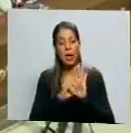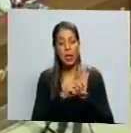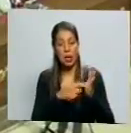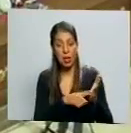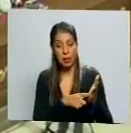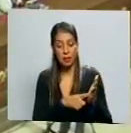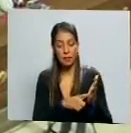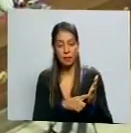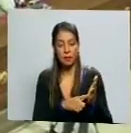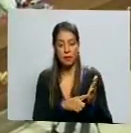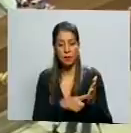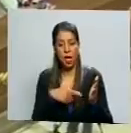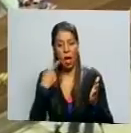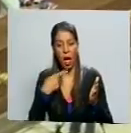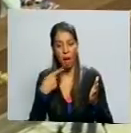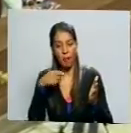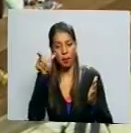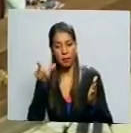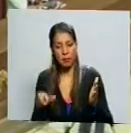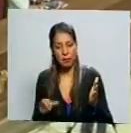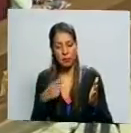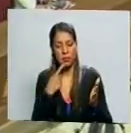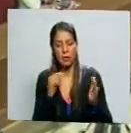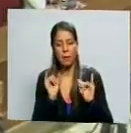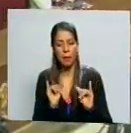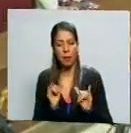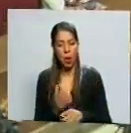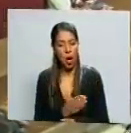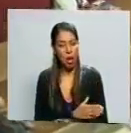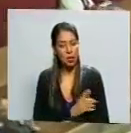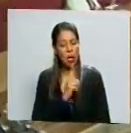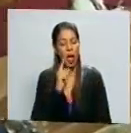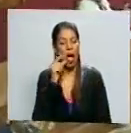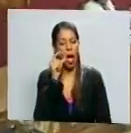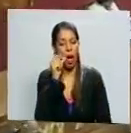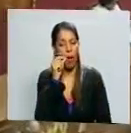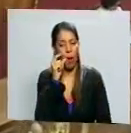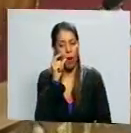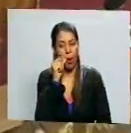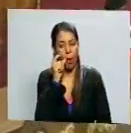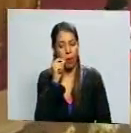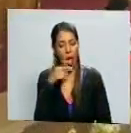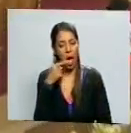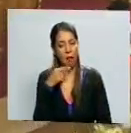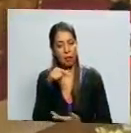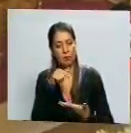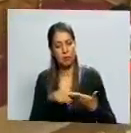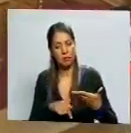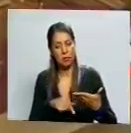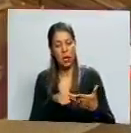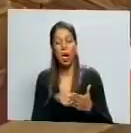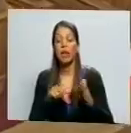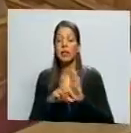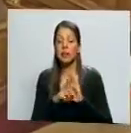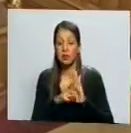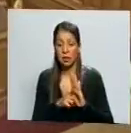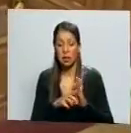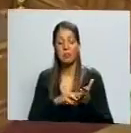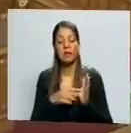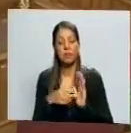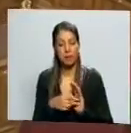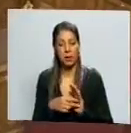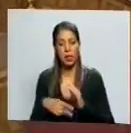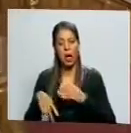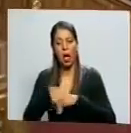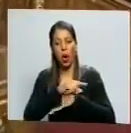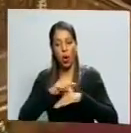bien decía mis compañeros que me antecedieron, garantiza efectivamente a la